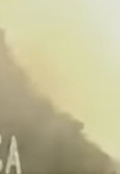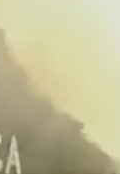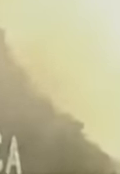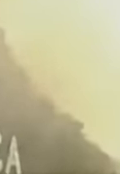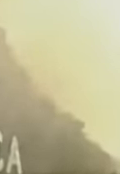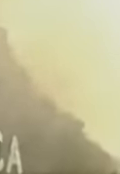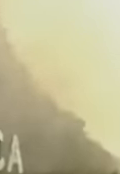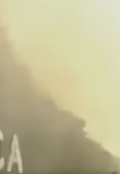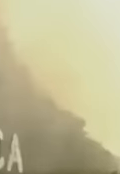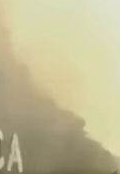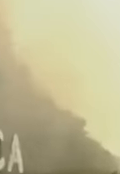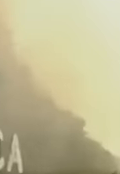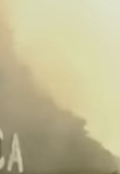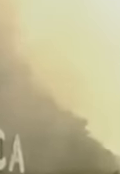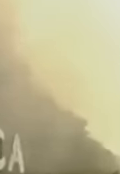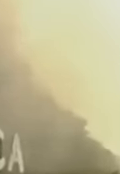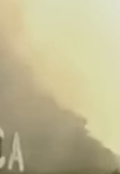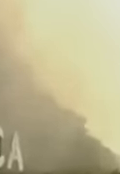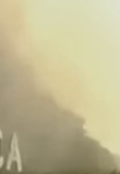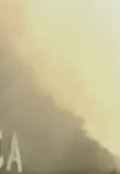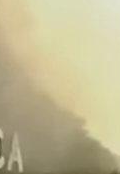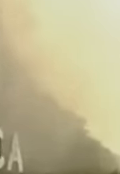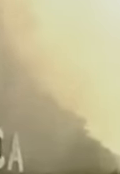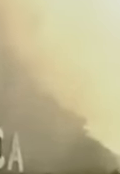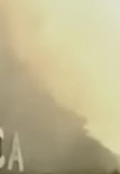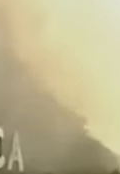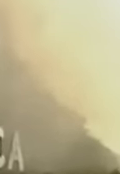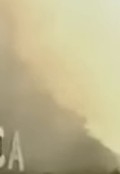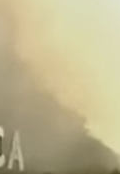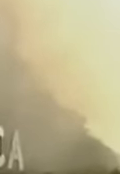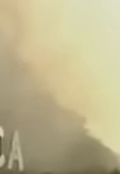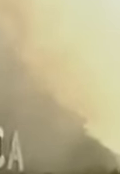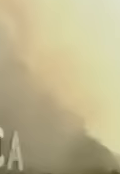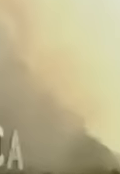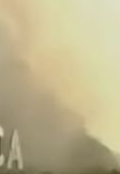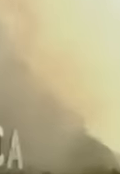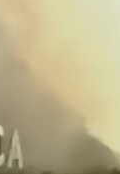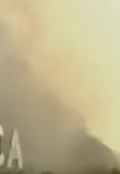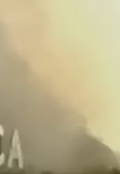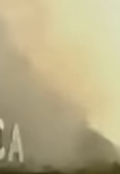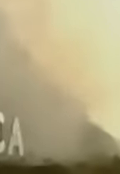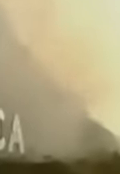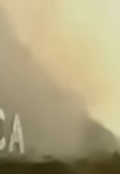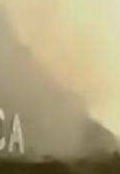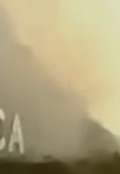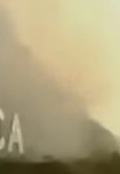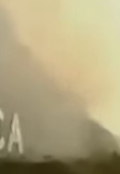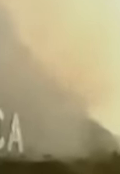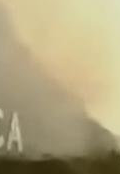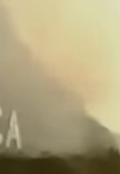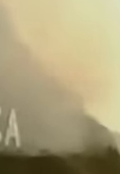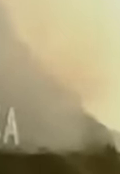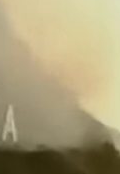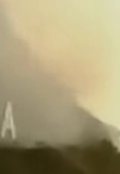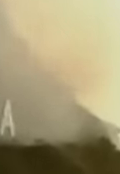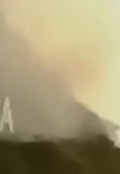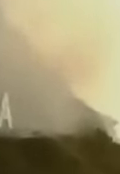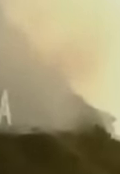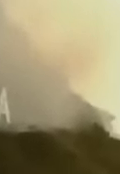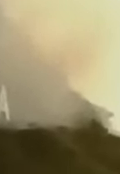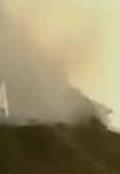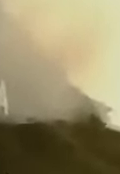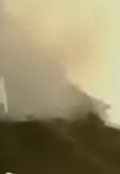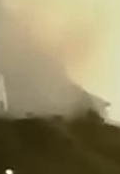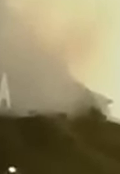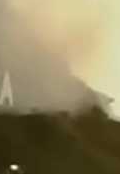2 kilómetros peatonales, donde los presentes disfrutarán de la magia de este estado La Guaira.